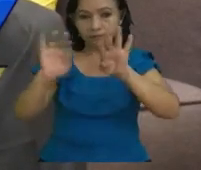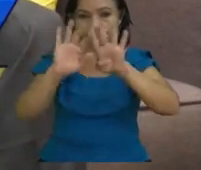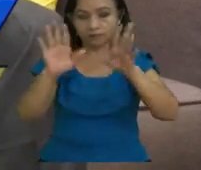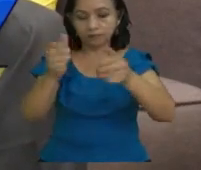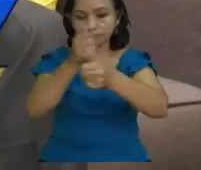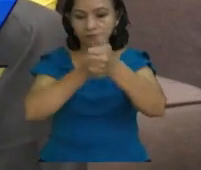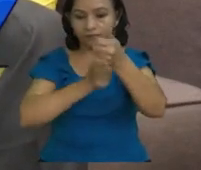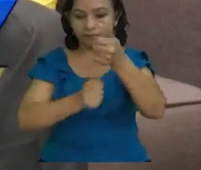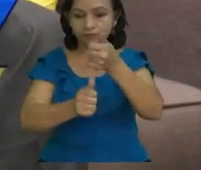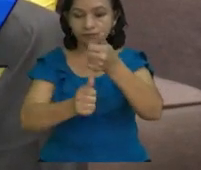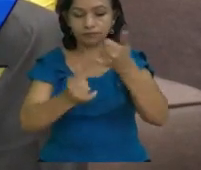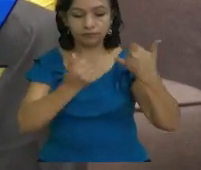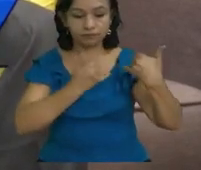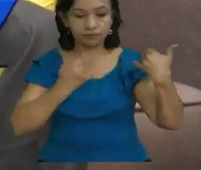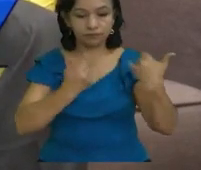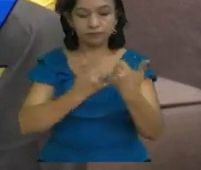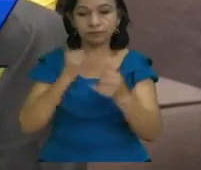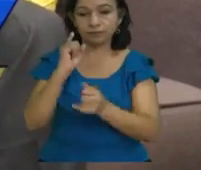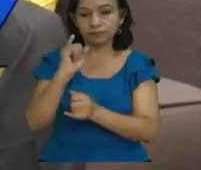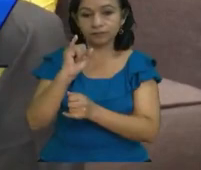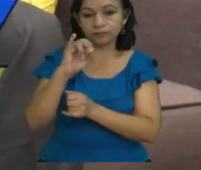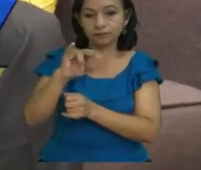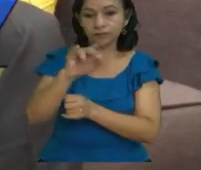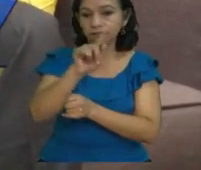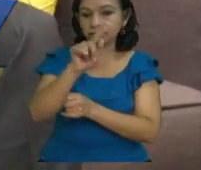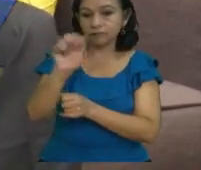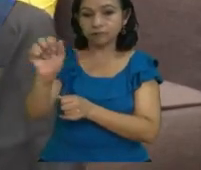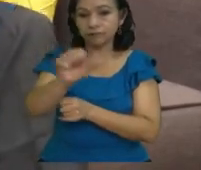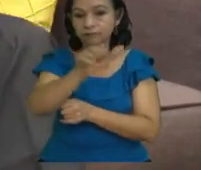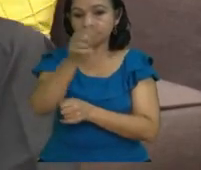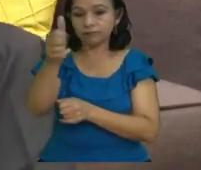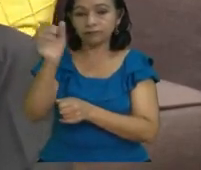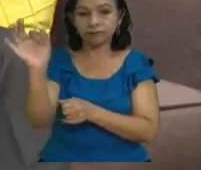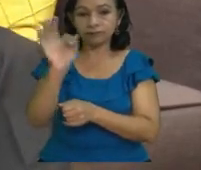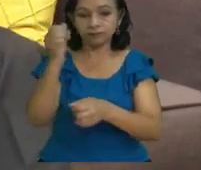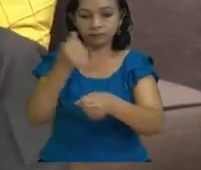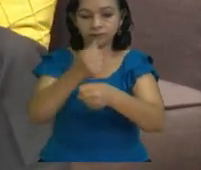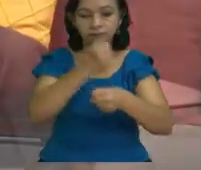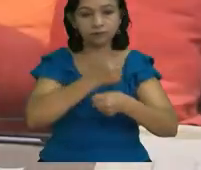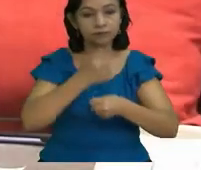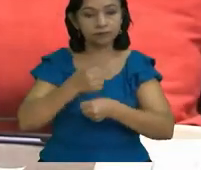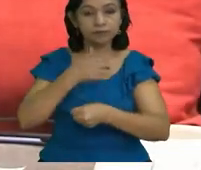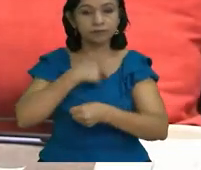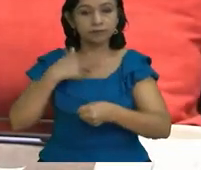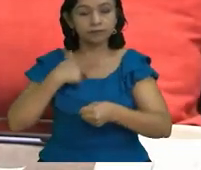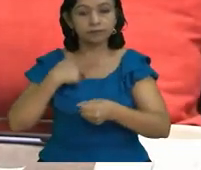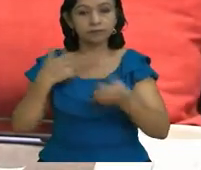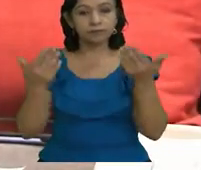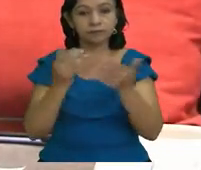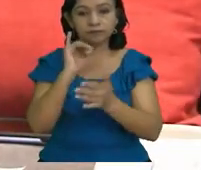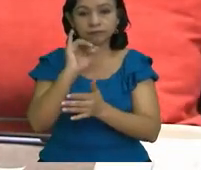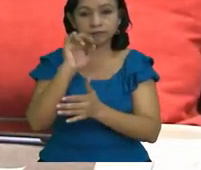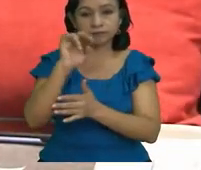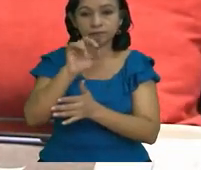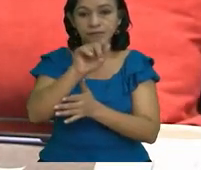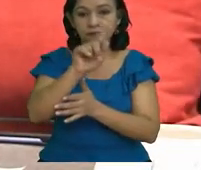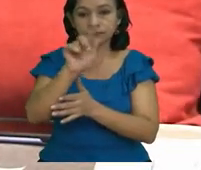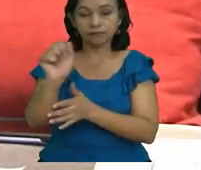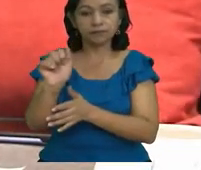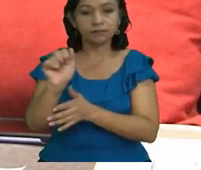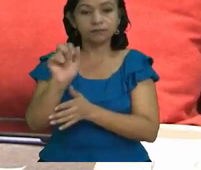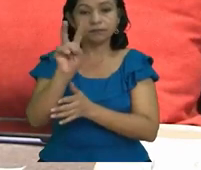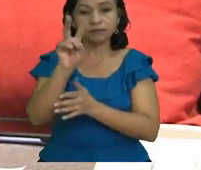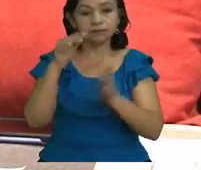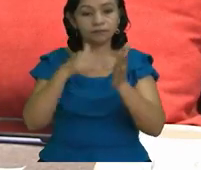de Tecnología Agropecuaria. Compañera, pues otras líneas de trabajo que estarán envolviendo precisamente el quehacer del INTA en este